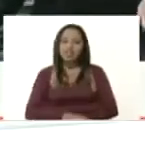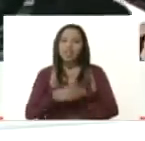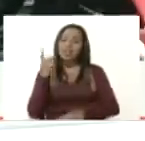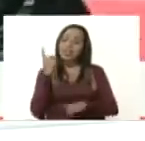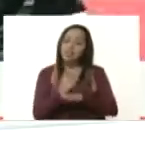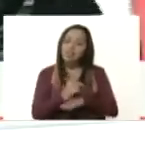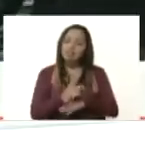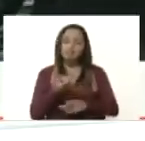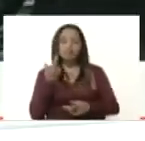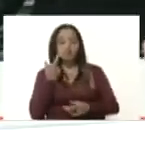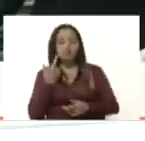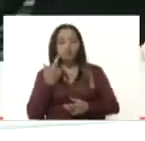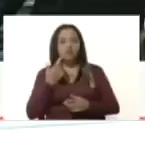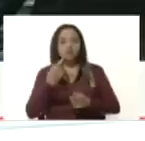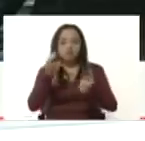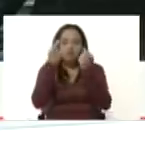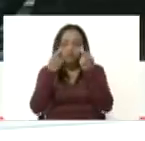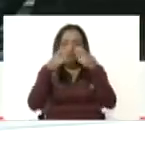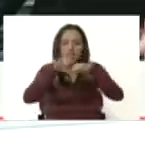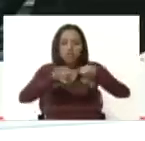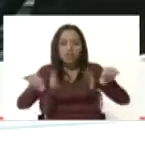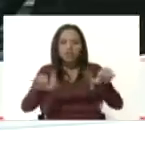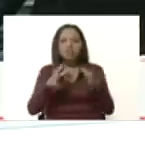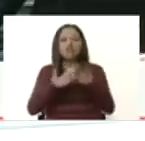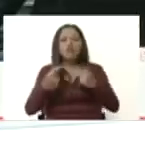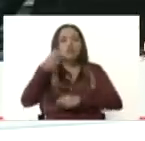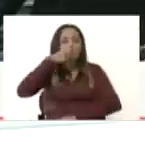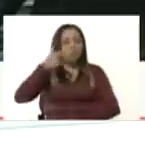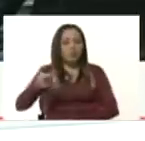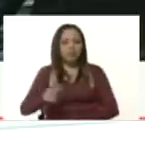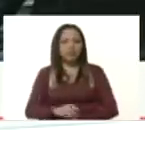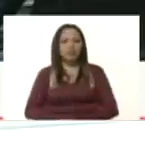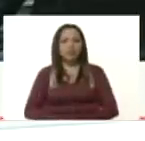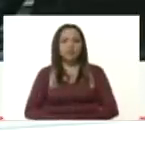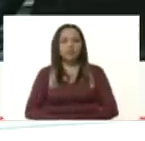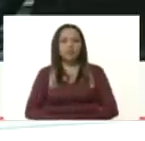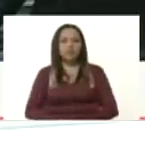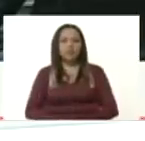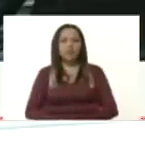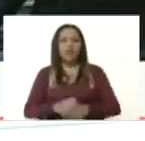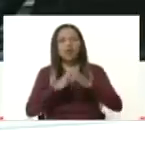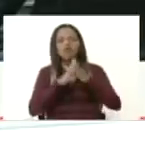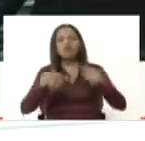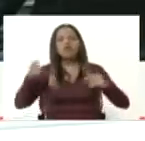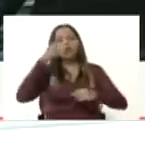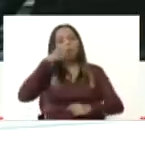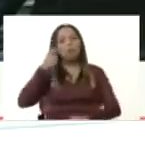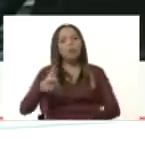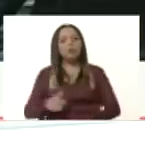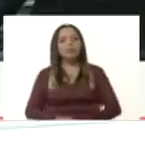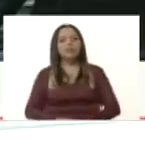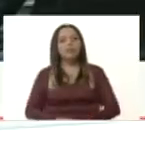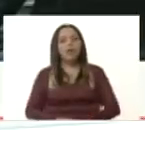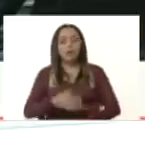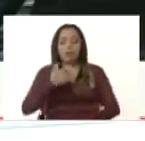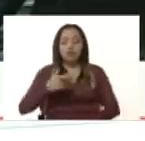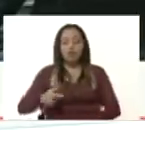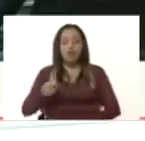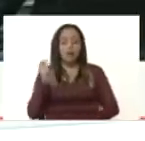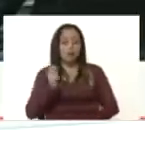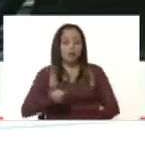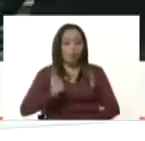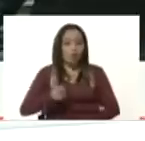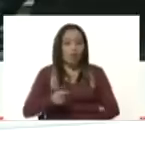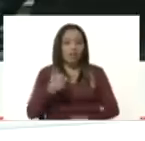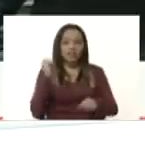preparando, forjando, formando, educando a todo nuestro pueblo, a todo nuestro pueblo, a los pensionados, a las pensionadas,